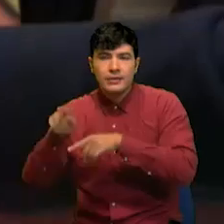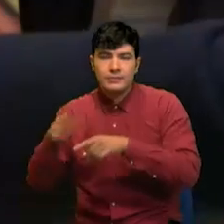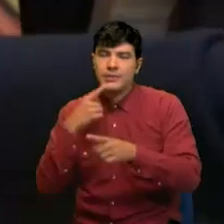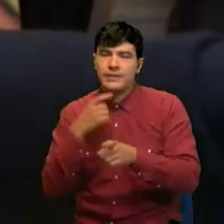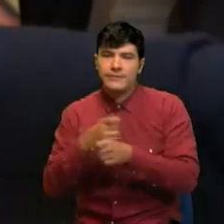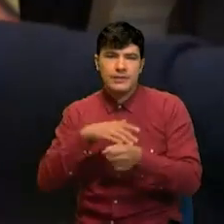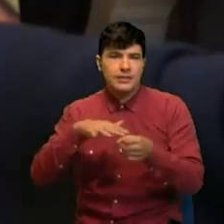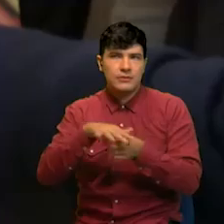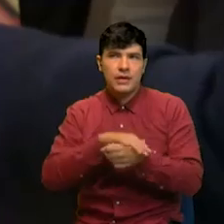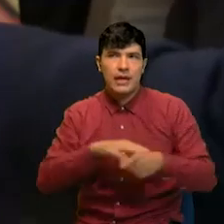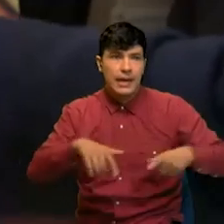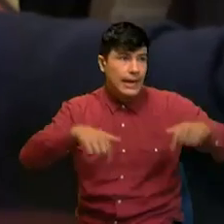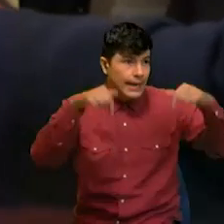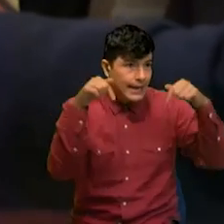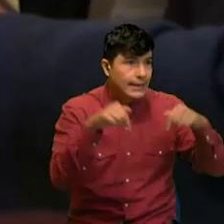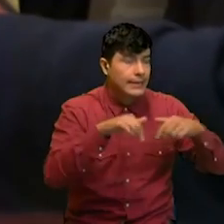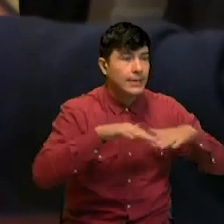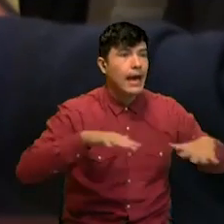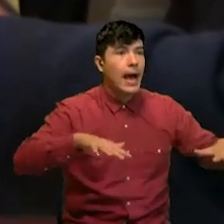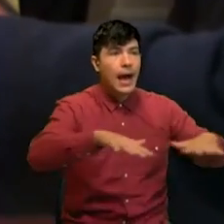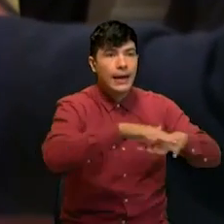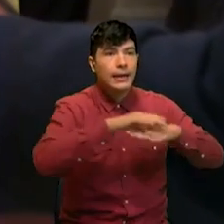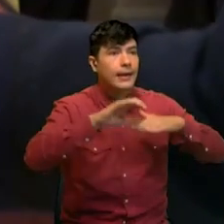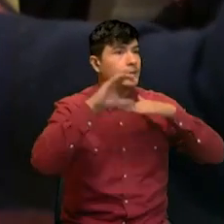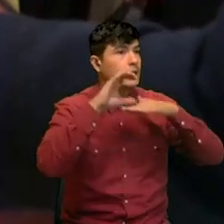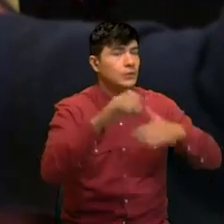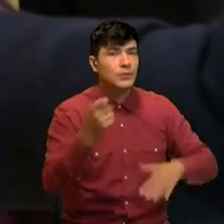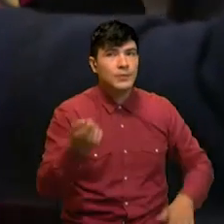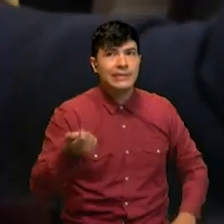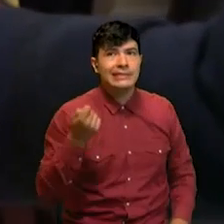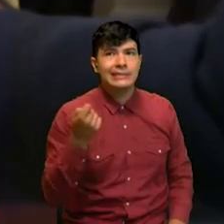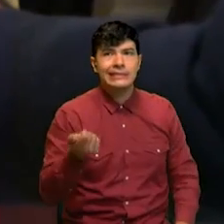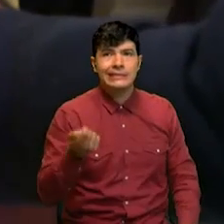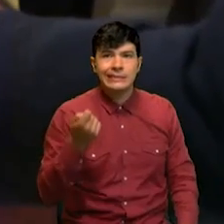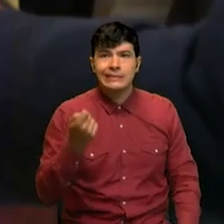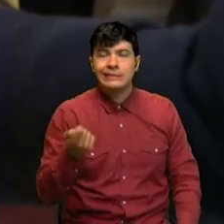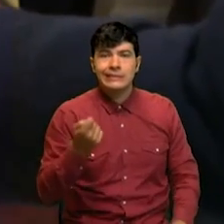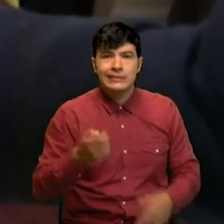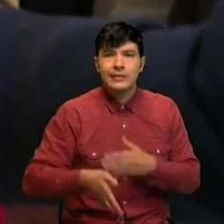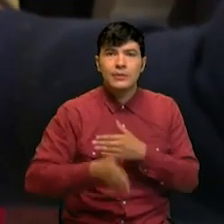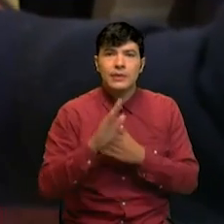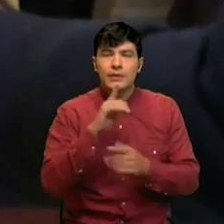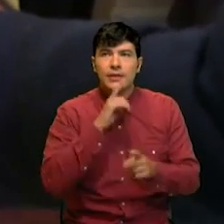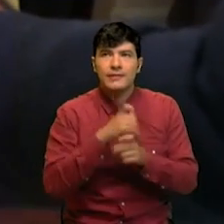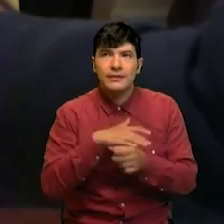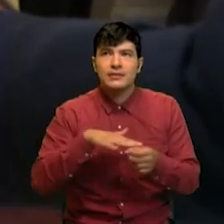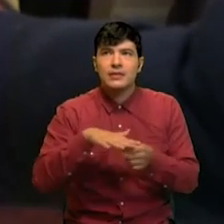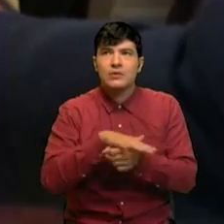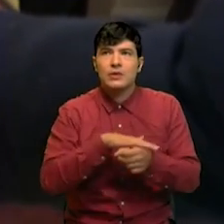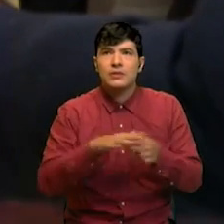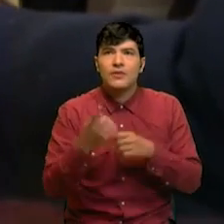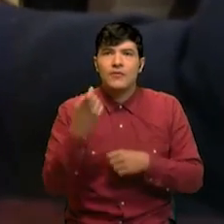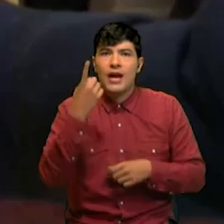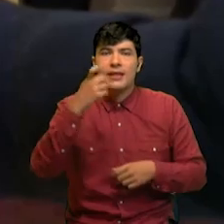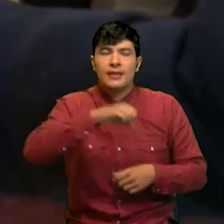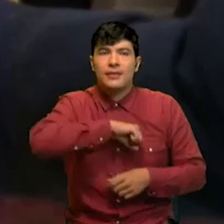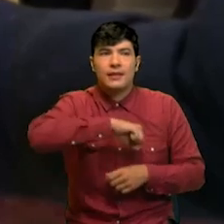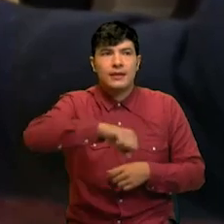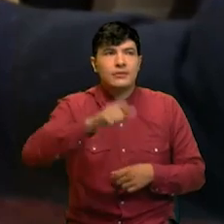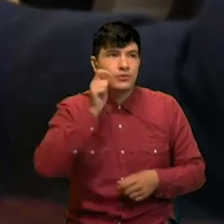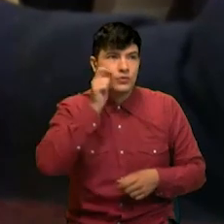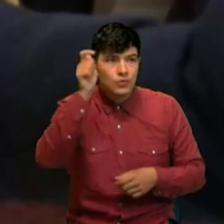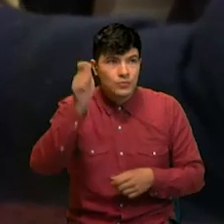La zona del Catatumbo está delicada. Persiste la crisis que tenemos de derechos humanos, persisten